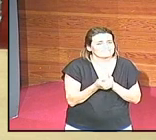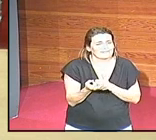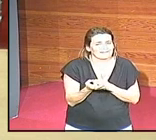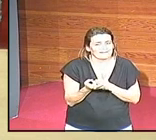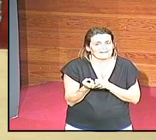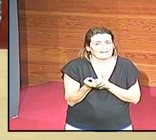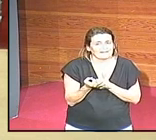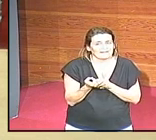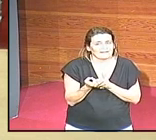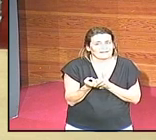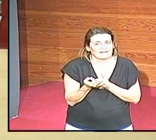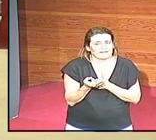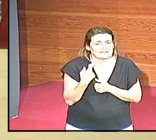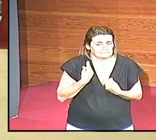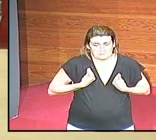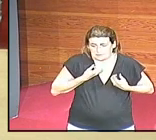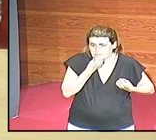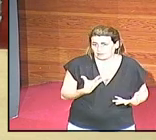es lo que prima, que es vivir bien. O sea,